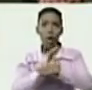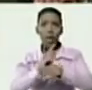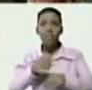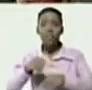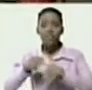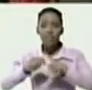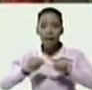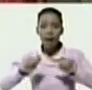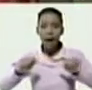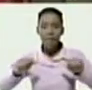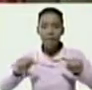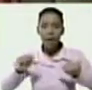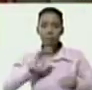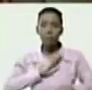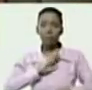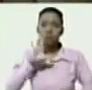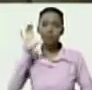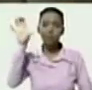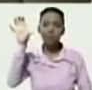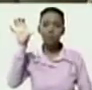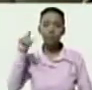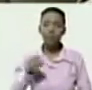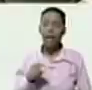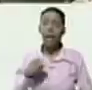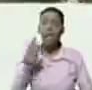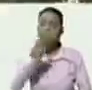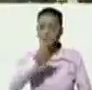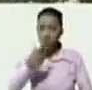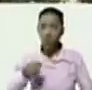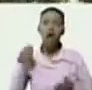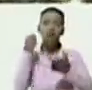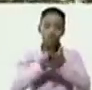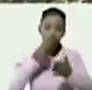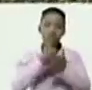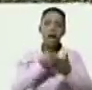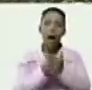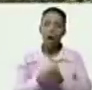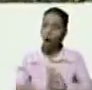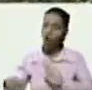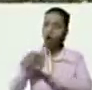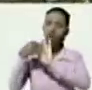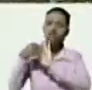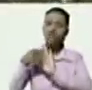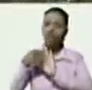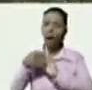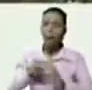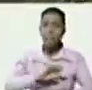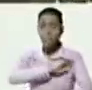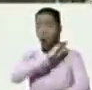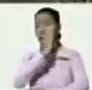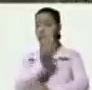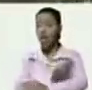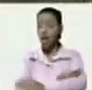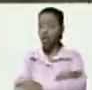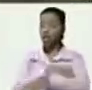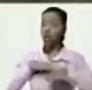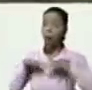patrio. Gente, hermanos, que lucharon contra el más poderoso imperio de la época y los